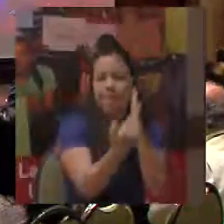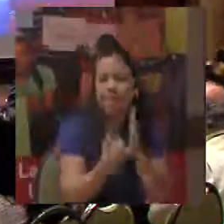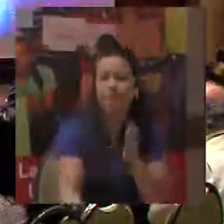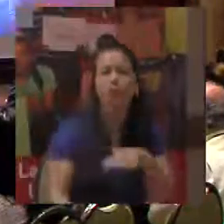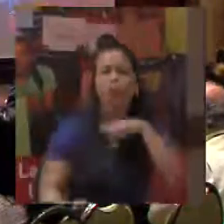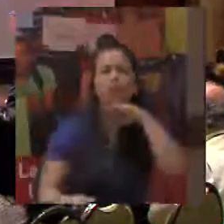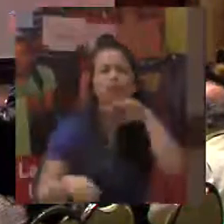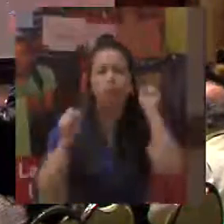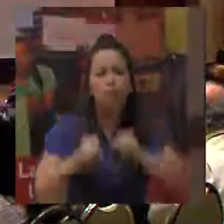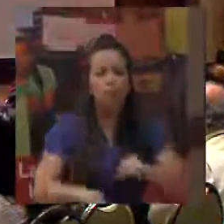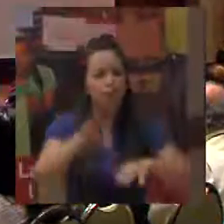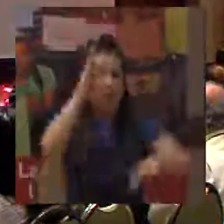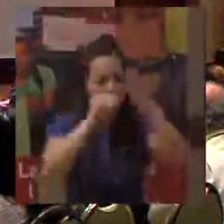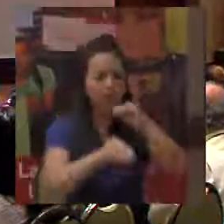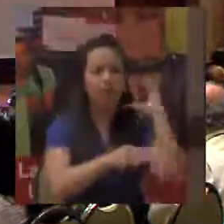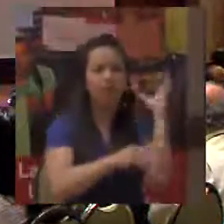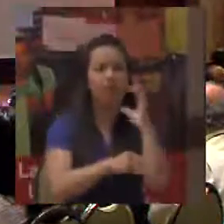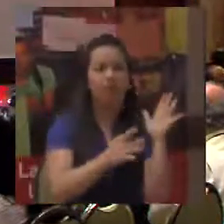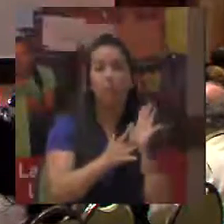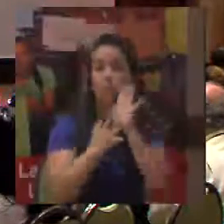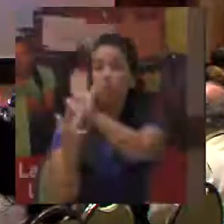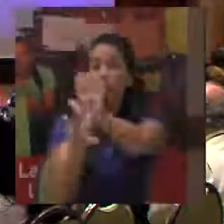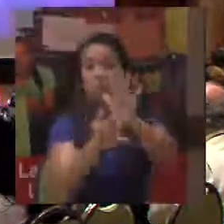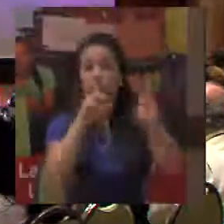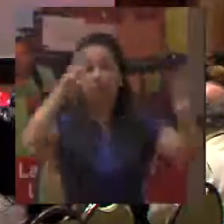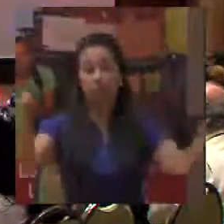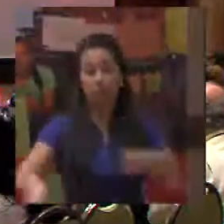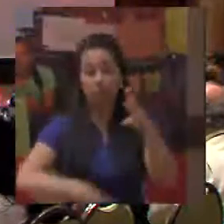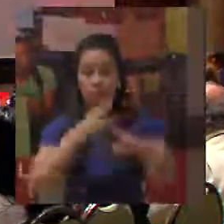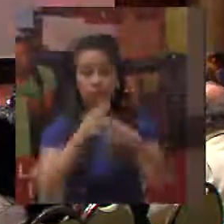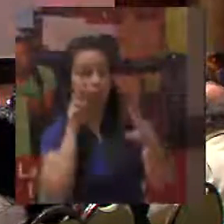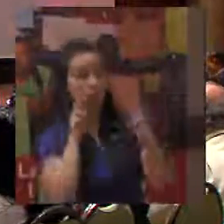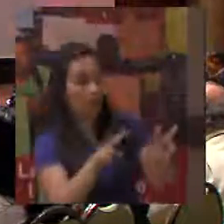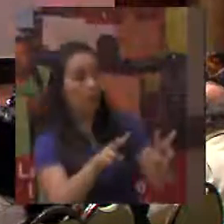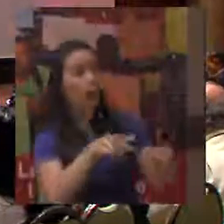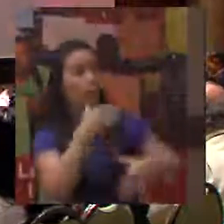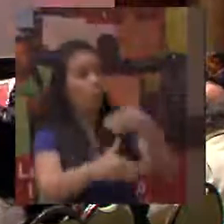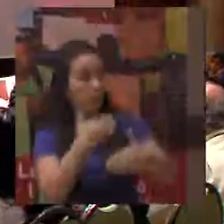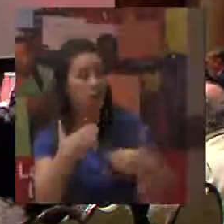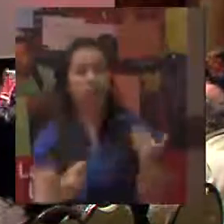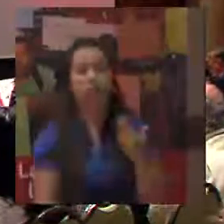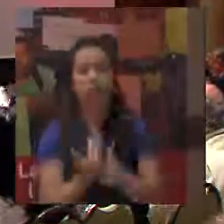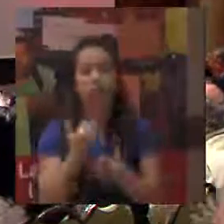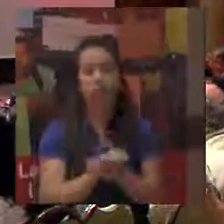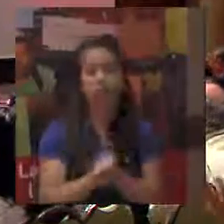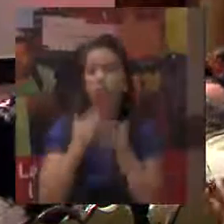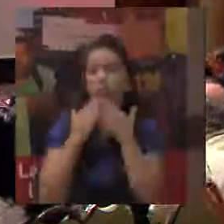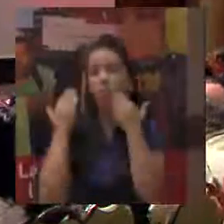país pueda ser ejemplo para el mundo y pueda ser ejemplo para nuevos procesos. Muchas gracias.